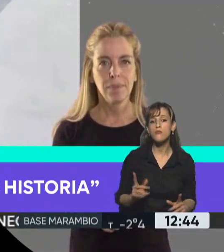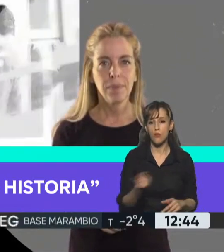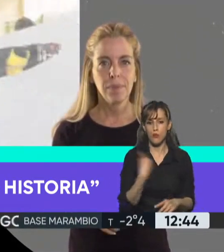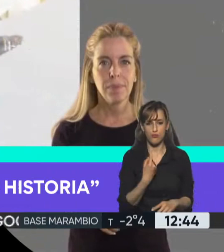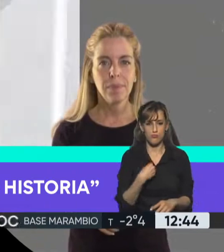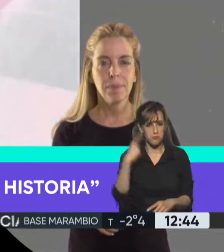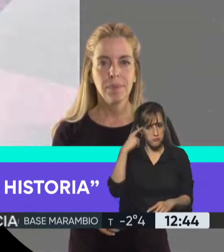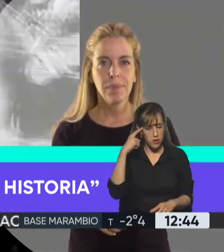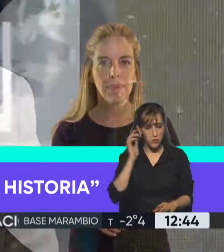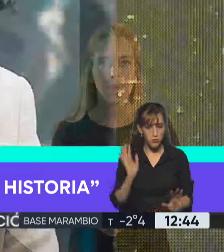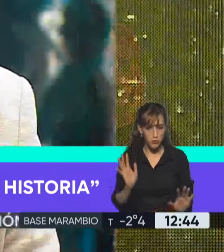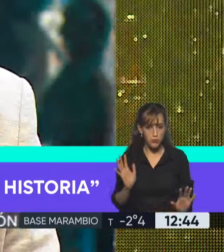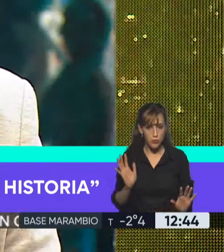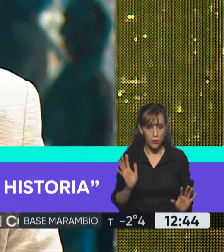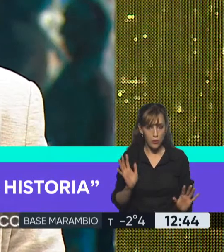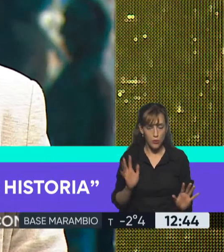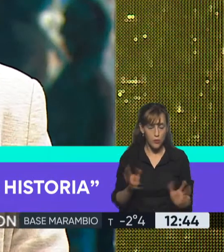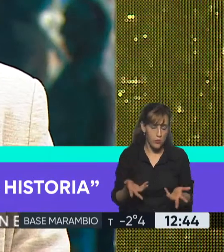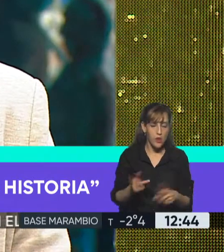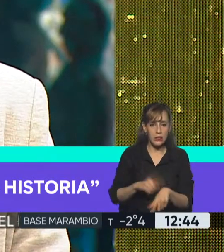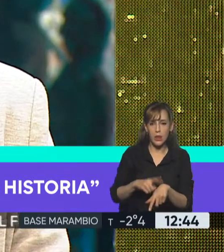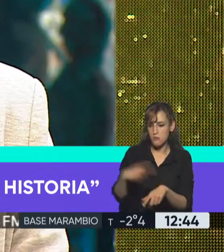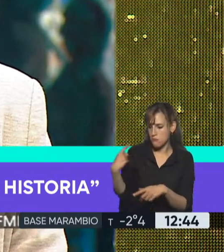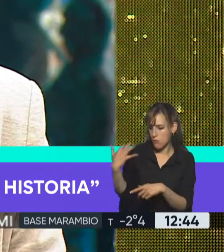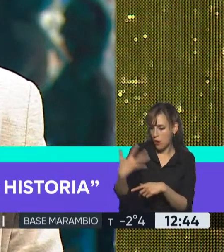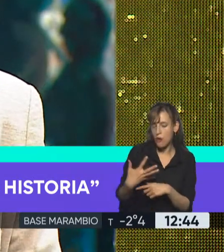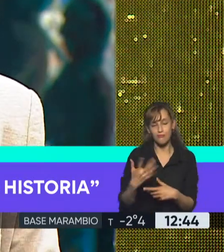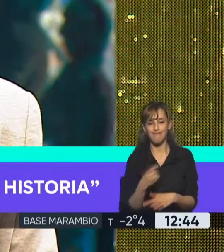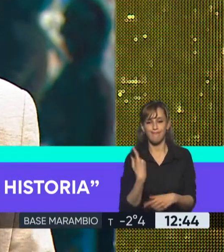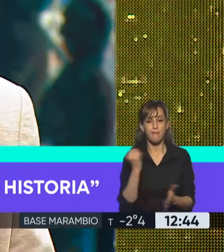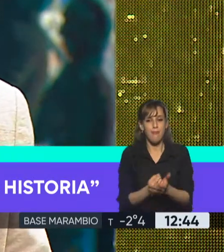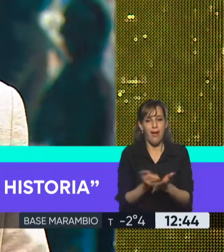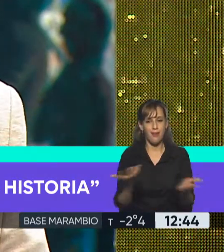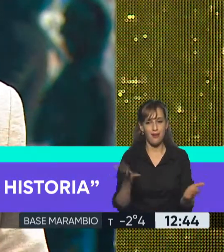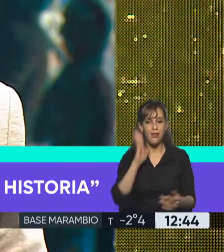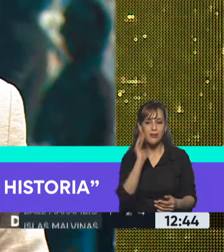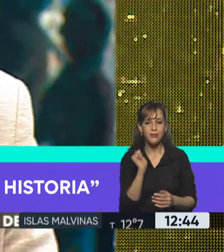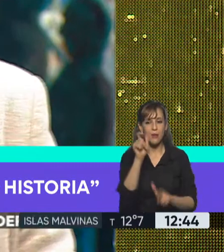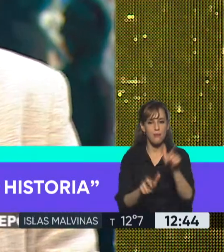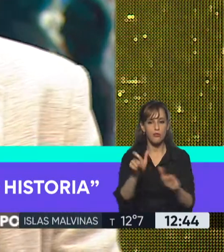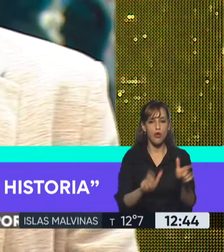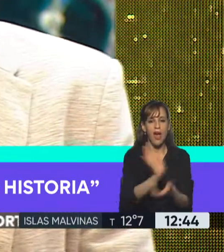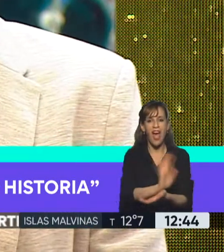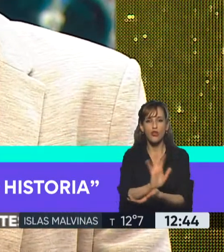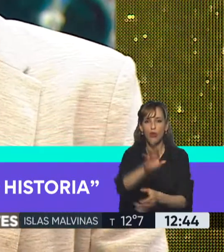historia. Fue la primera serie con 16 actores con discapacidad en su elenco.